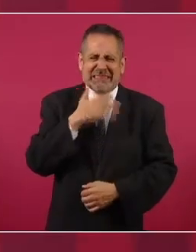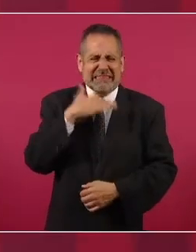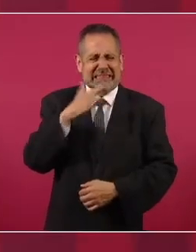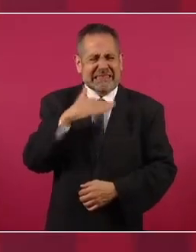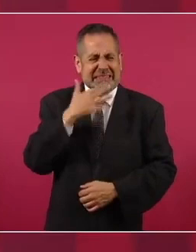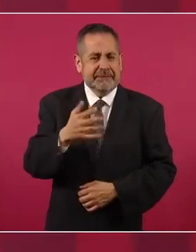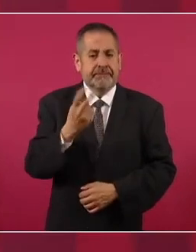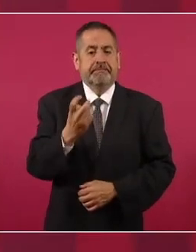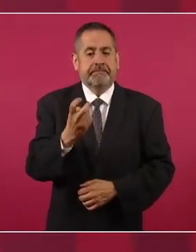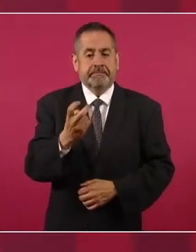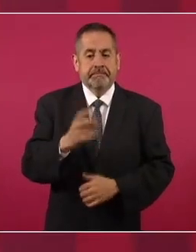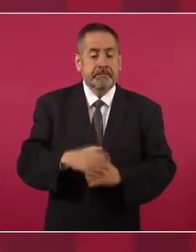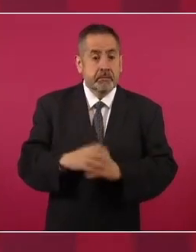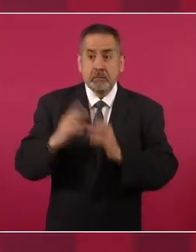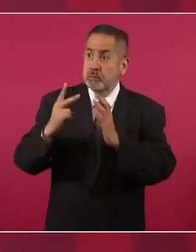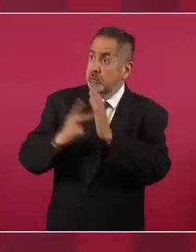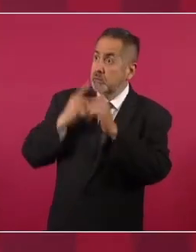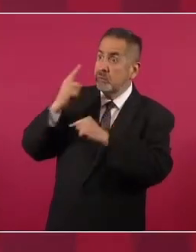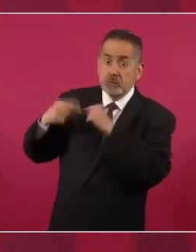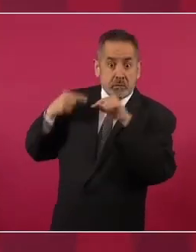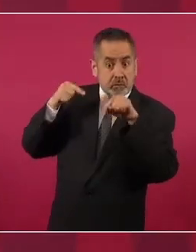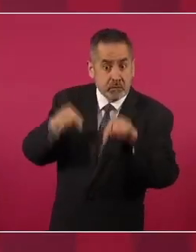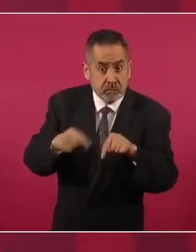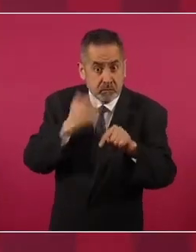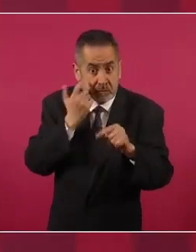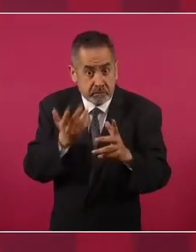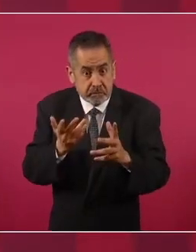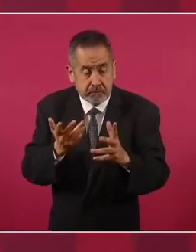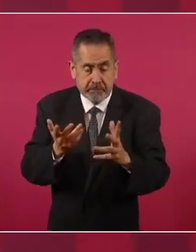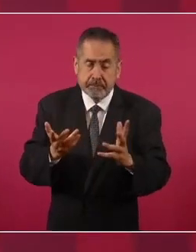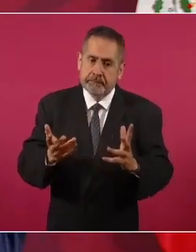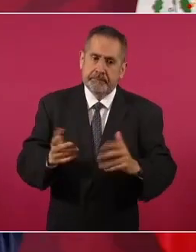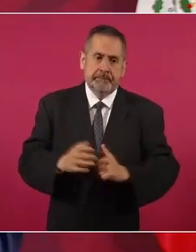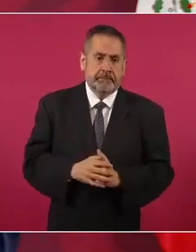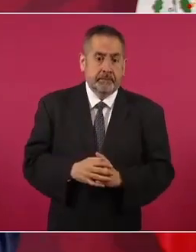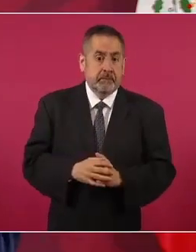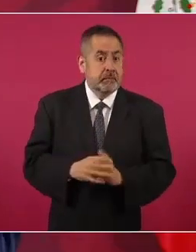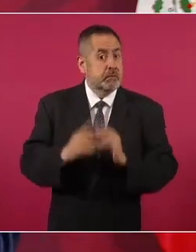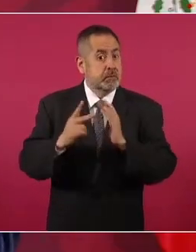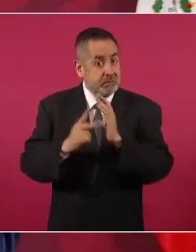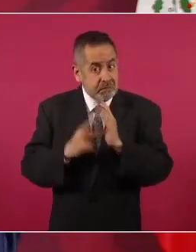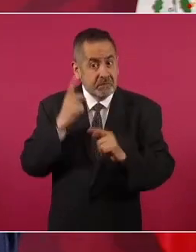es la que quieren que regresen. La que quieren que